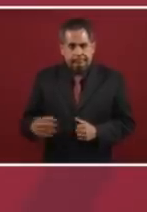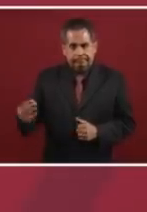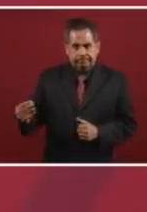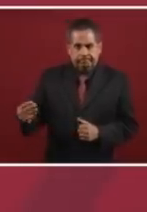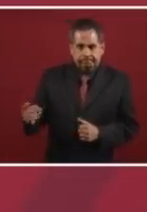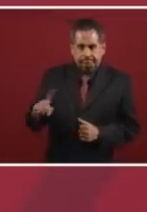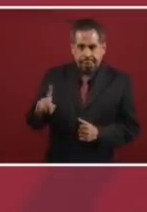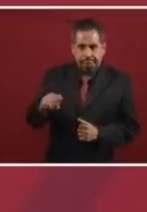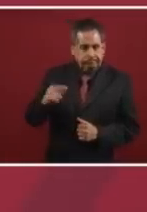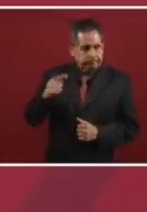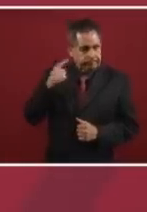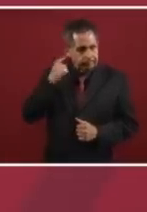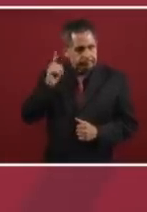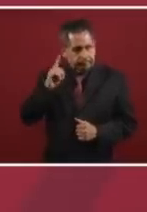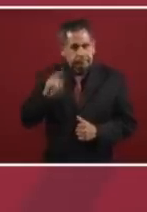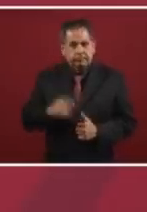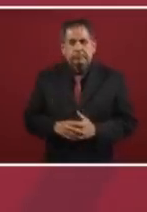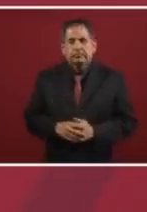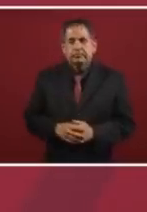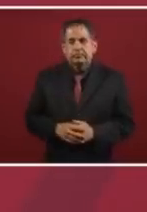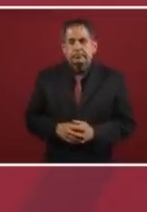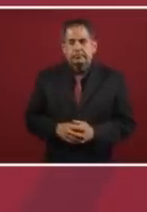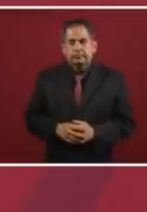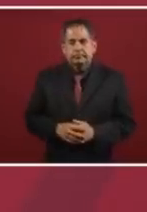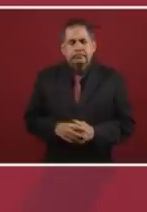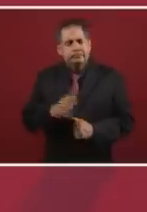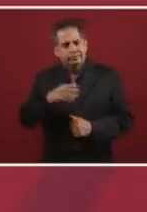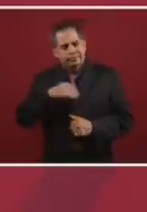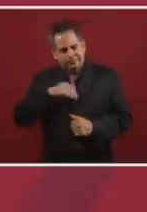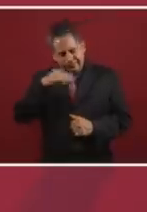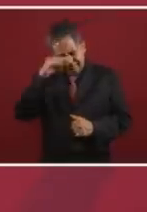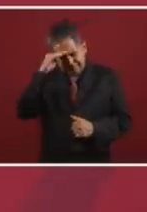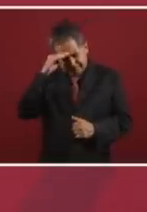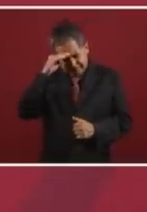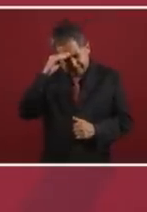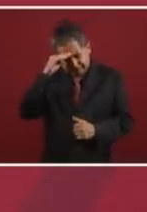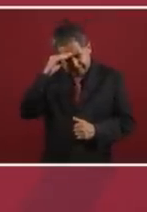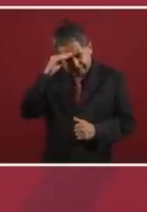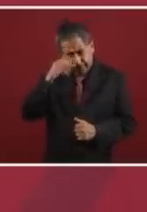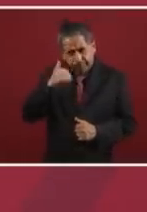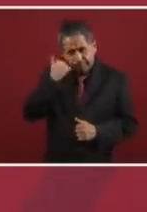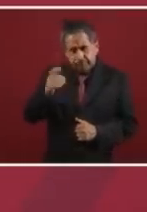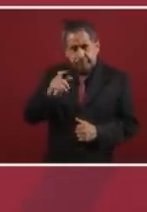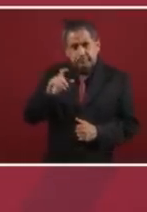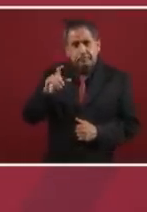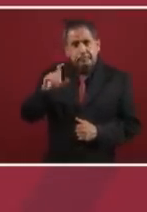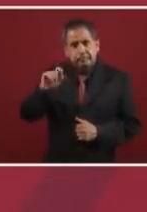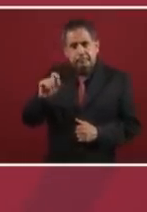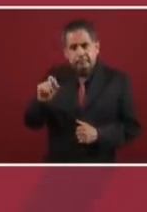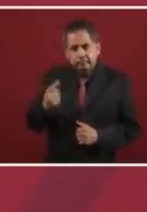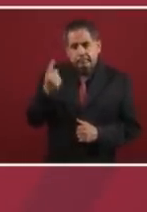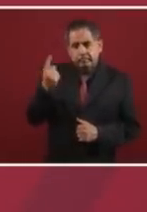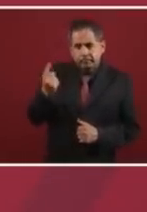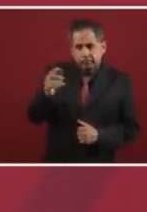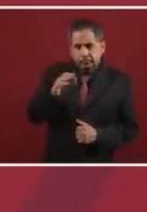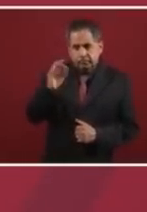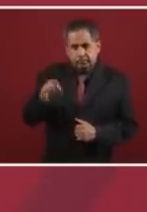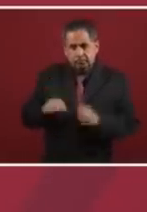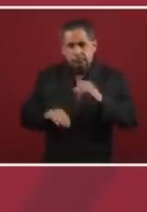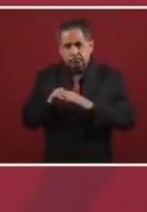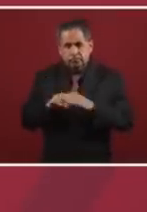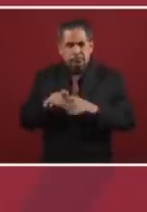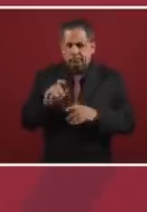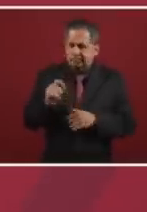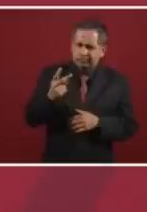cuando yo pensaba que yo quería que fuese el 21 más que el